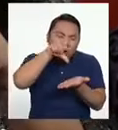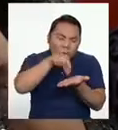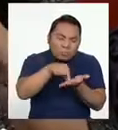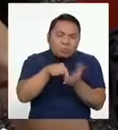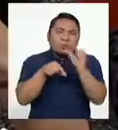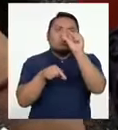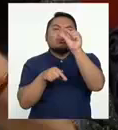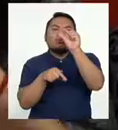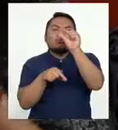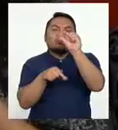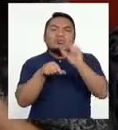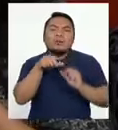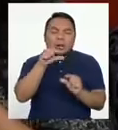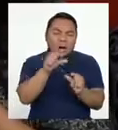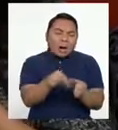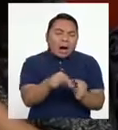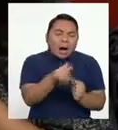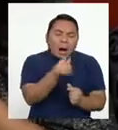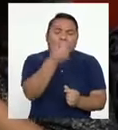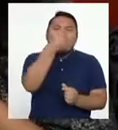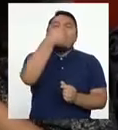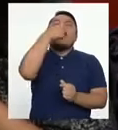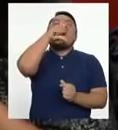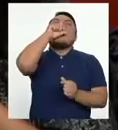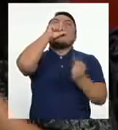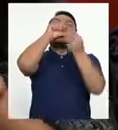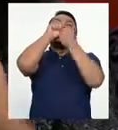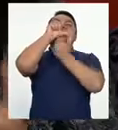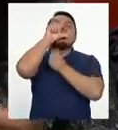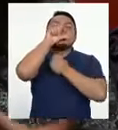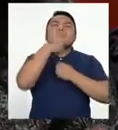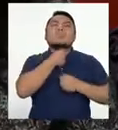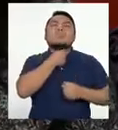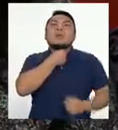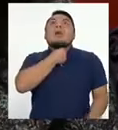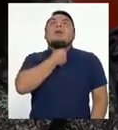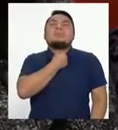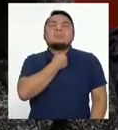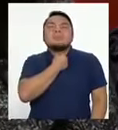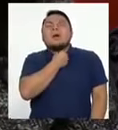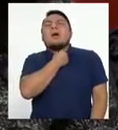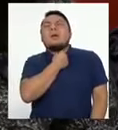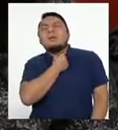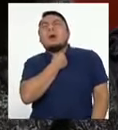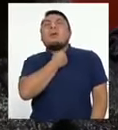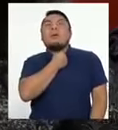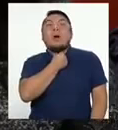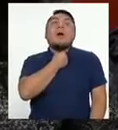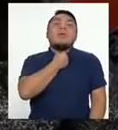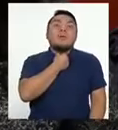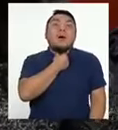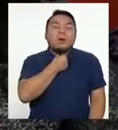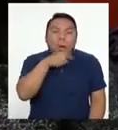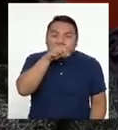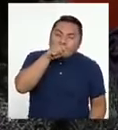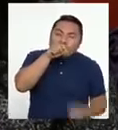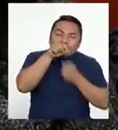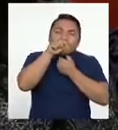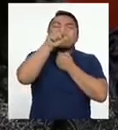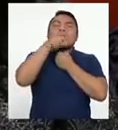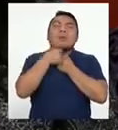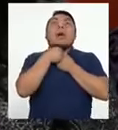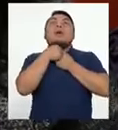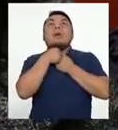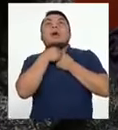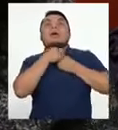agarró una avellana y la tragó, se le quedó atorada en la garganta. ¡Ay! El pollito parecía que se